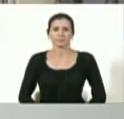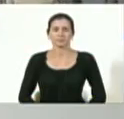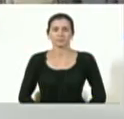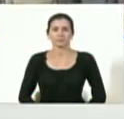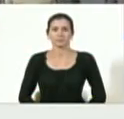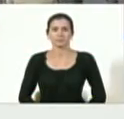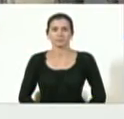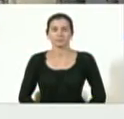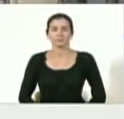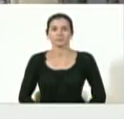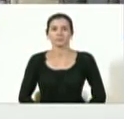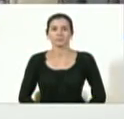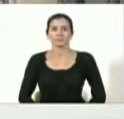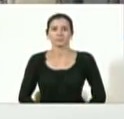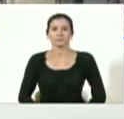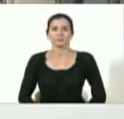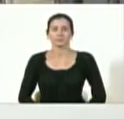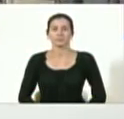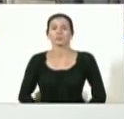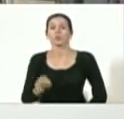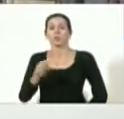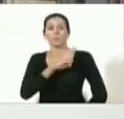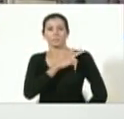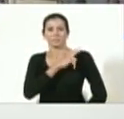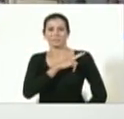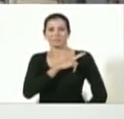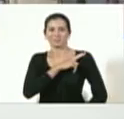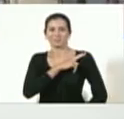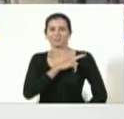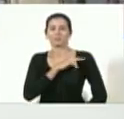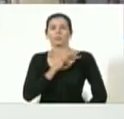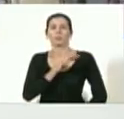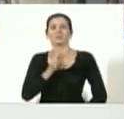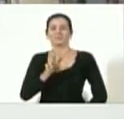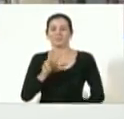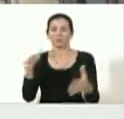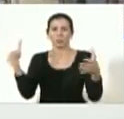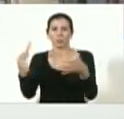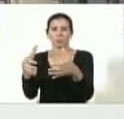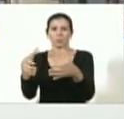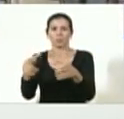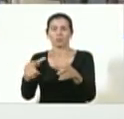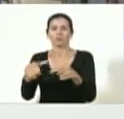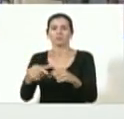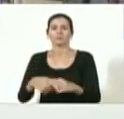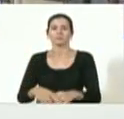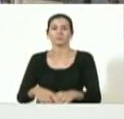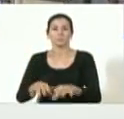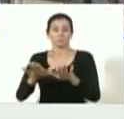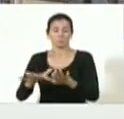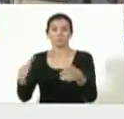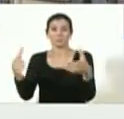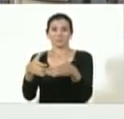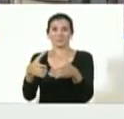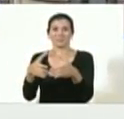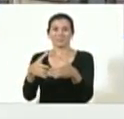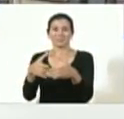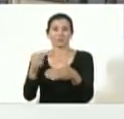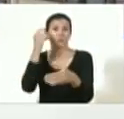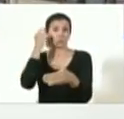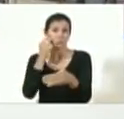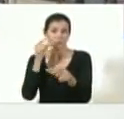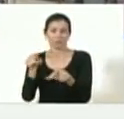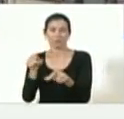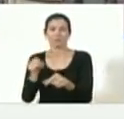Comandante de la 43 Brigada de Artillería de Campaña, Gran Mariscal de Ayacucho,